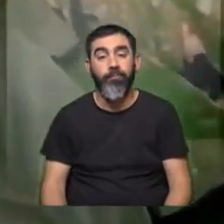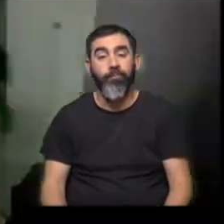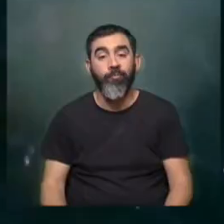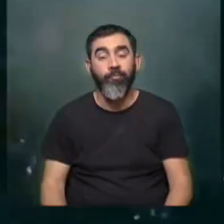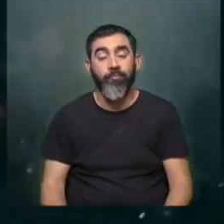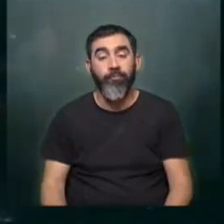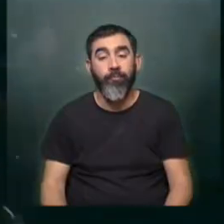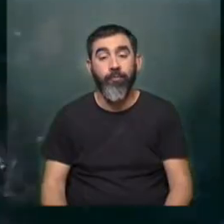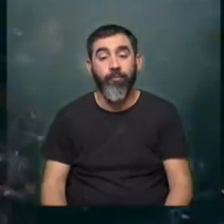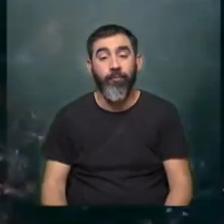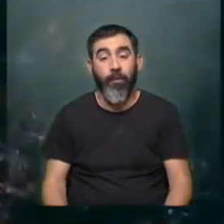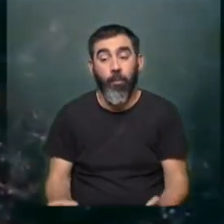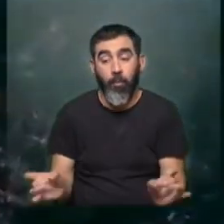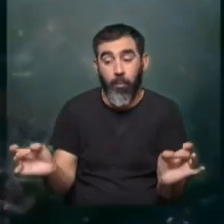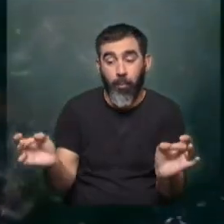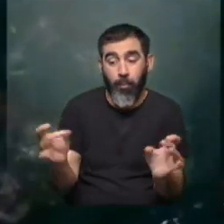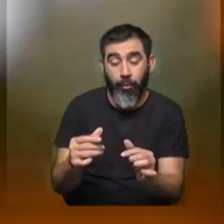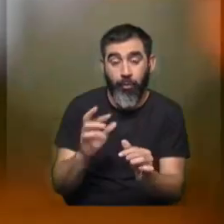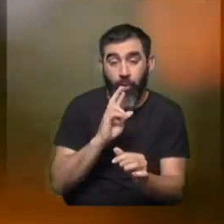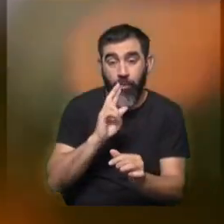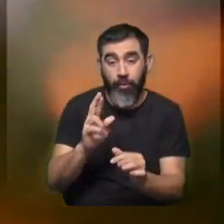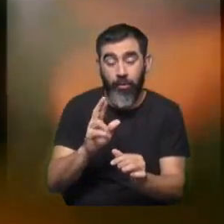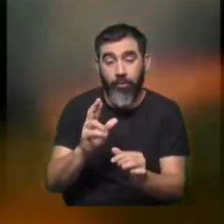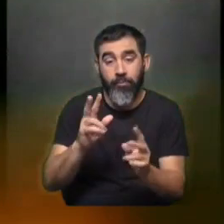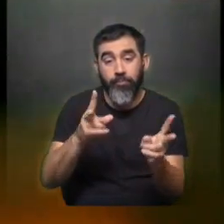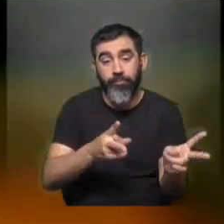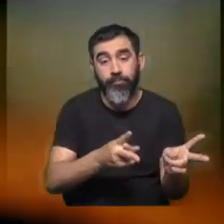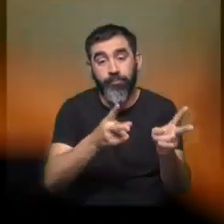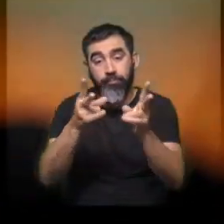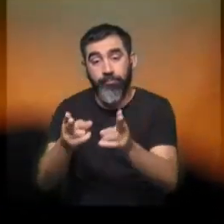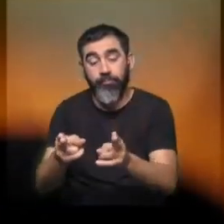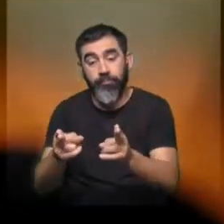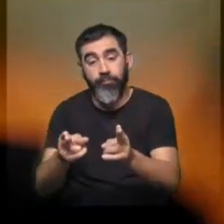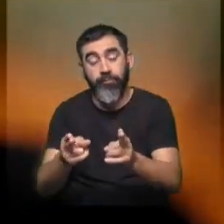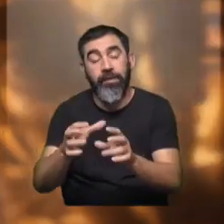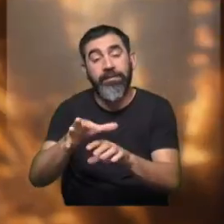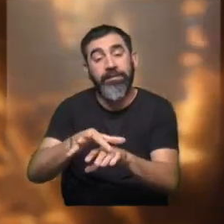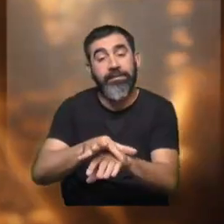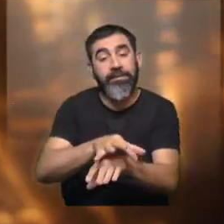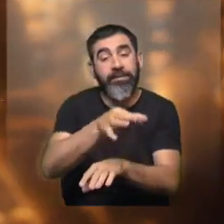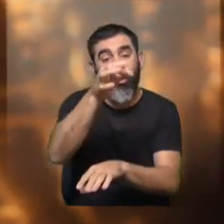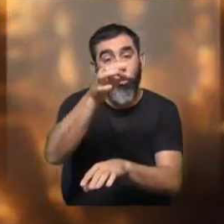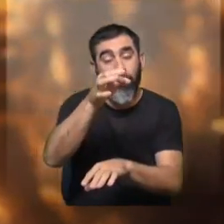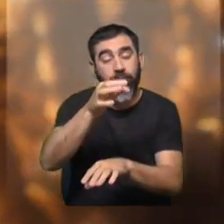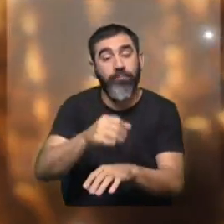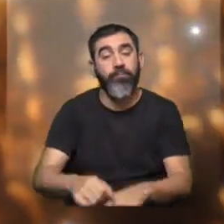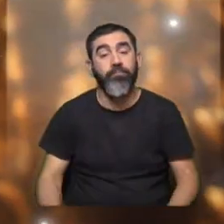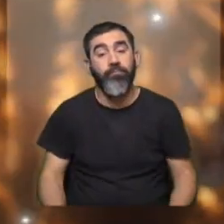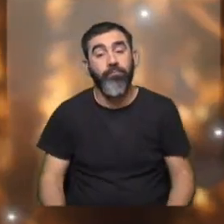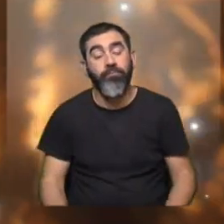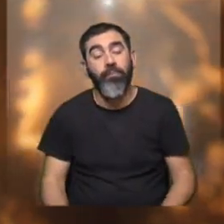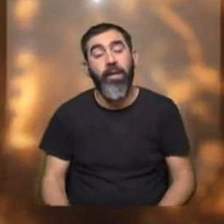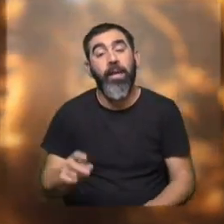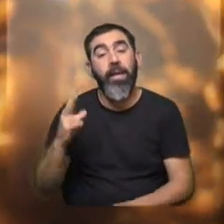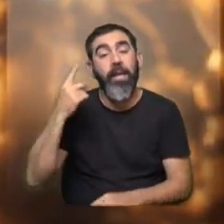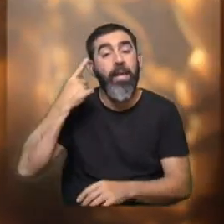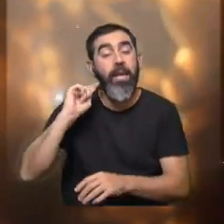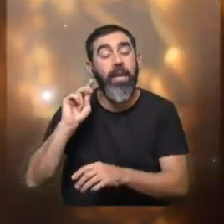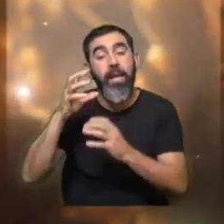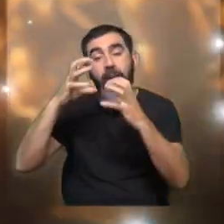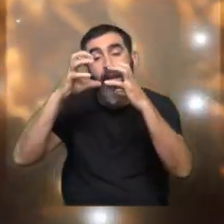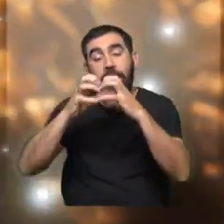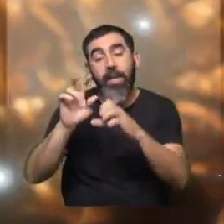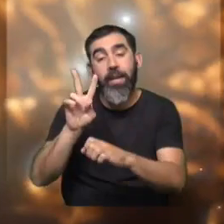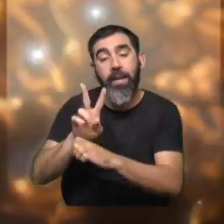Una vez que tuvimos esos resultados, pasamos a la parte que es con células. Y esto fue para ver neuroprotección, es para